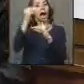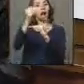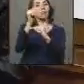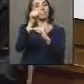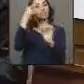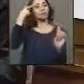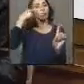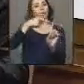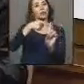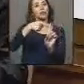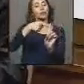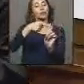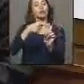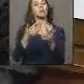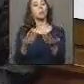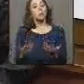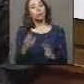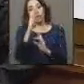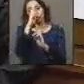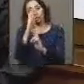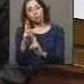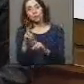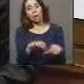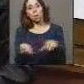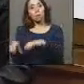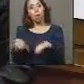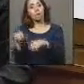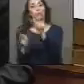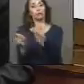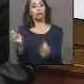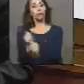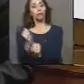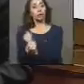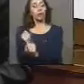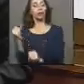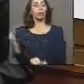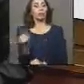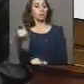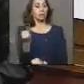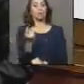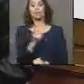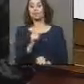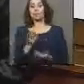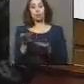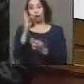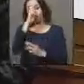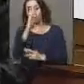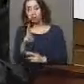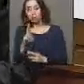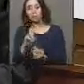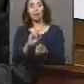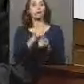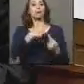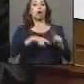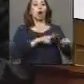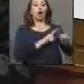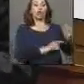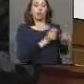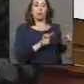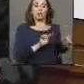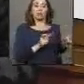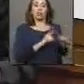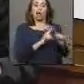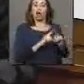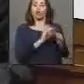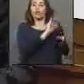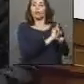dirección. Y por eso tenemos que respetar la autonomía del movimiento de los trabajadores. Porque el día que no le empecemos a respetar, seremos otros en